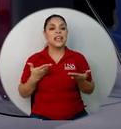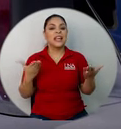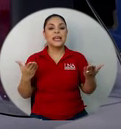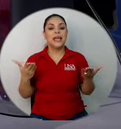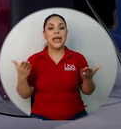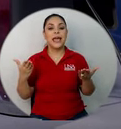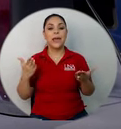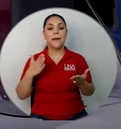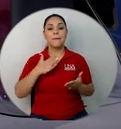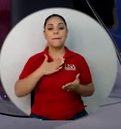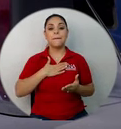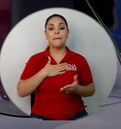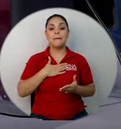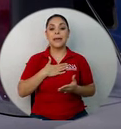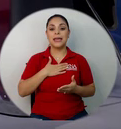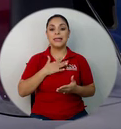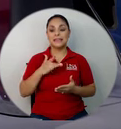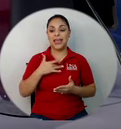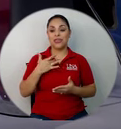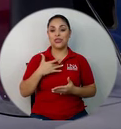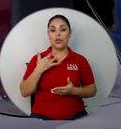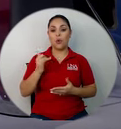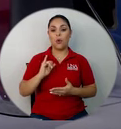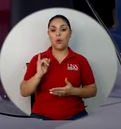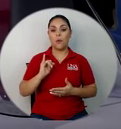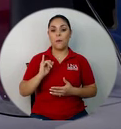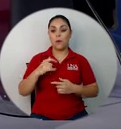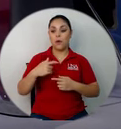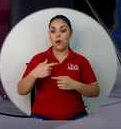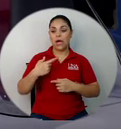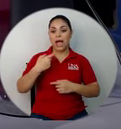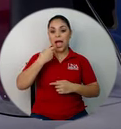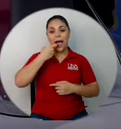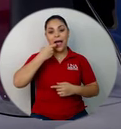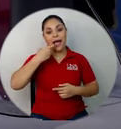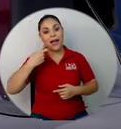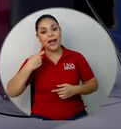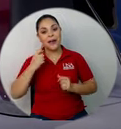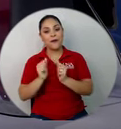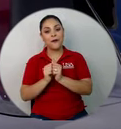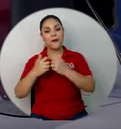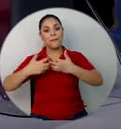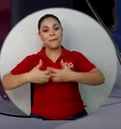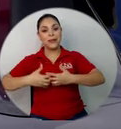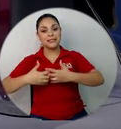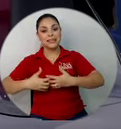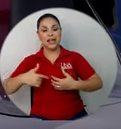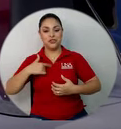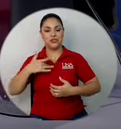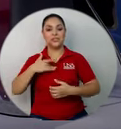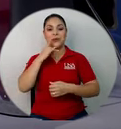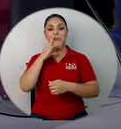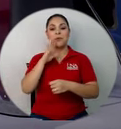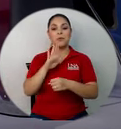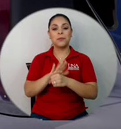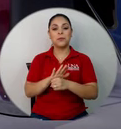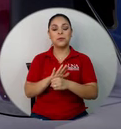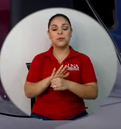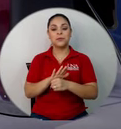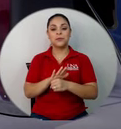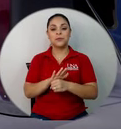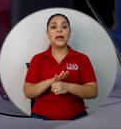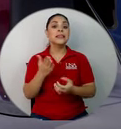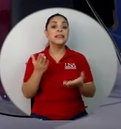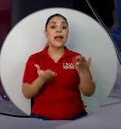que me está enganchando con la organización? ¿Qué es lo que me está comprometiendo con la organización? Que a pesar de que